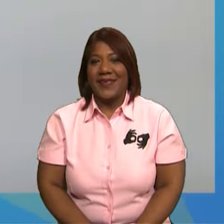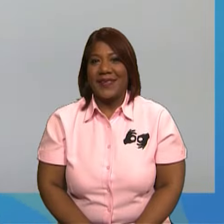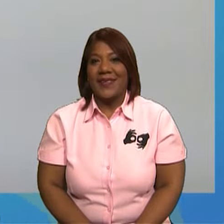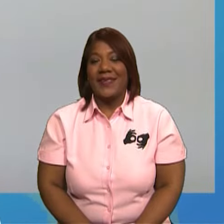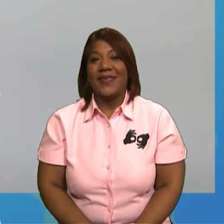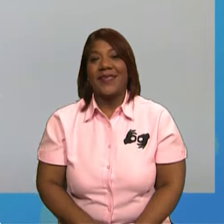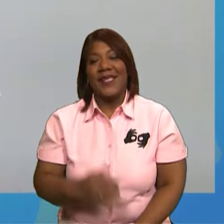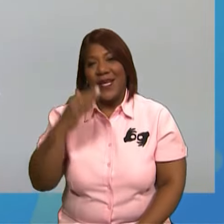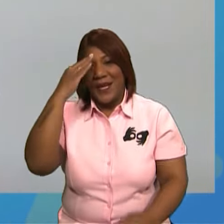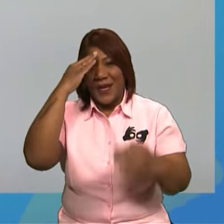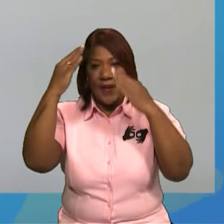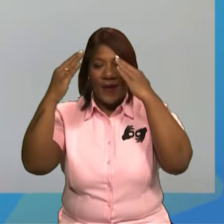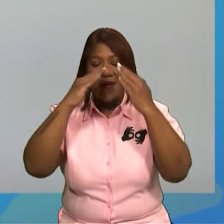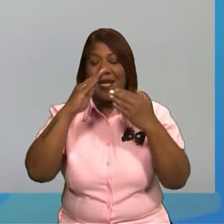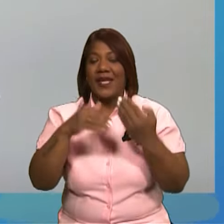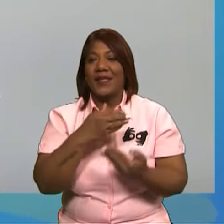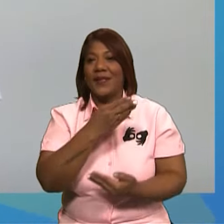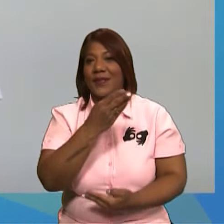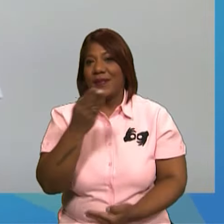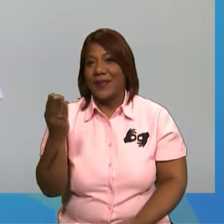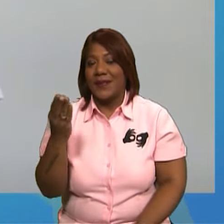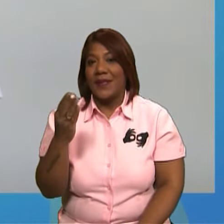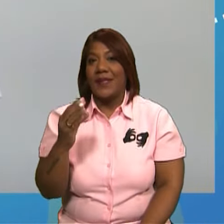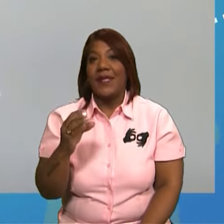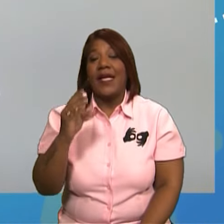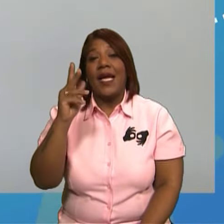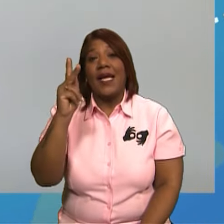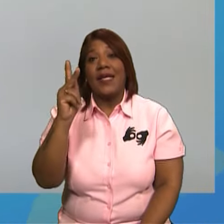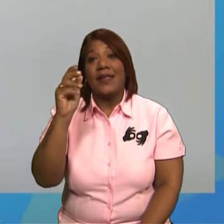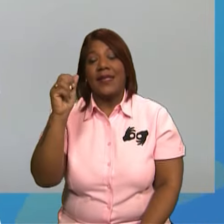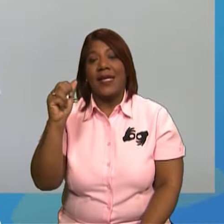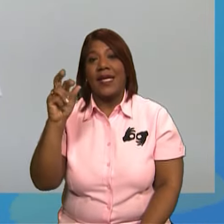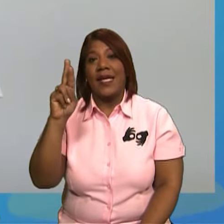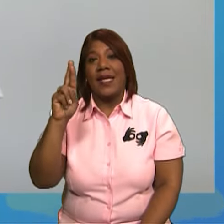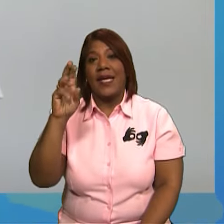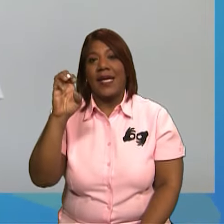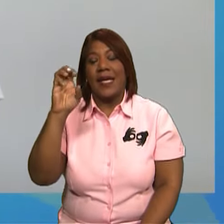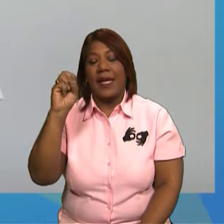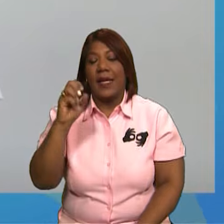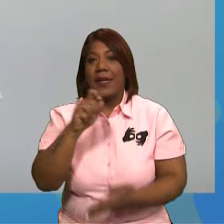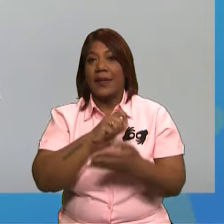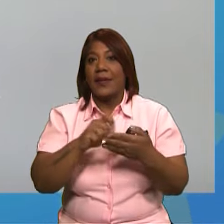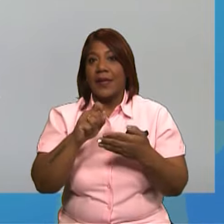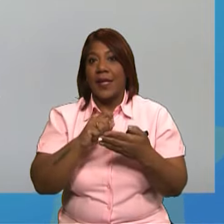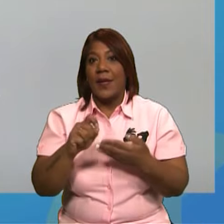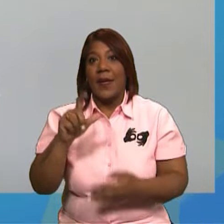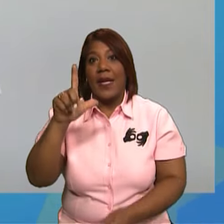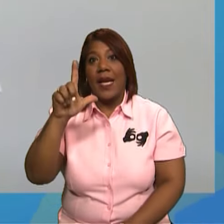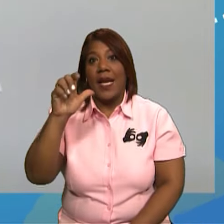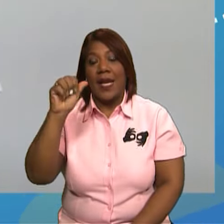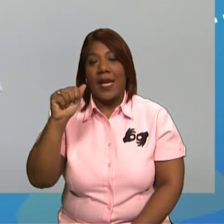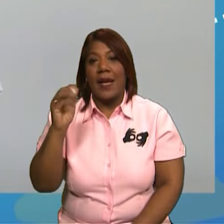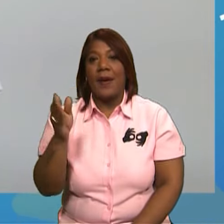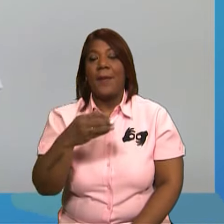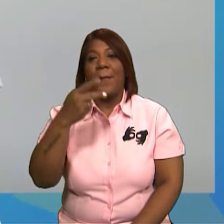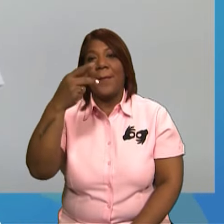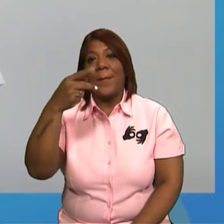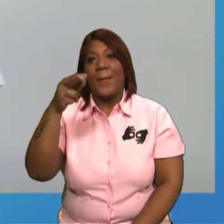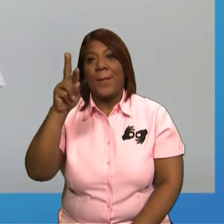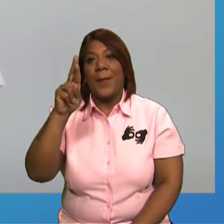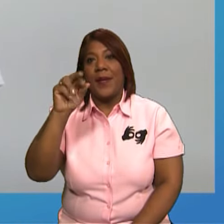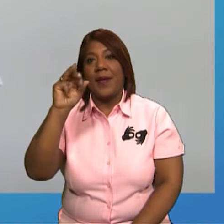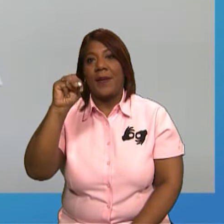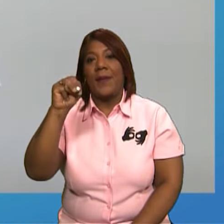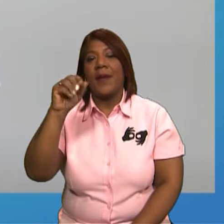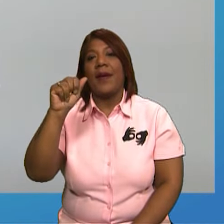Hola amiguitos, mi nombre es Karen Gordón. Estudio en el Centro Educativo Bilingüe La Primavera de Santiago de Veraguas.